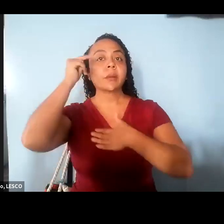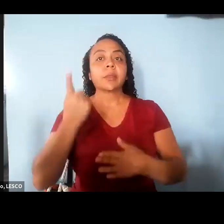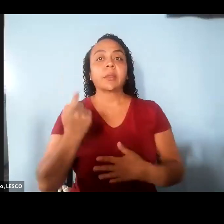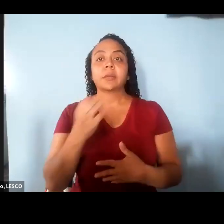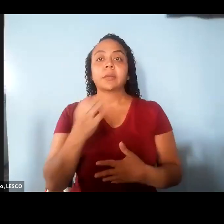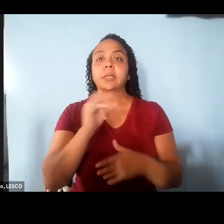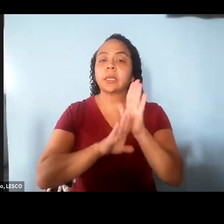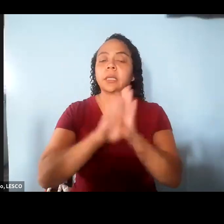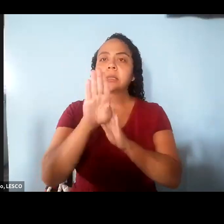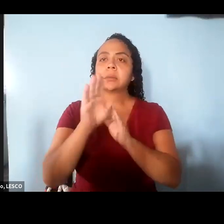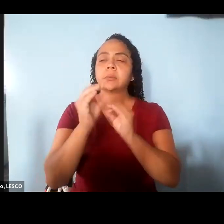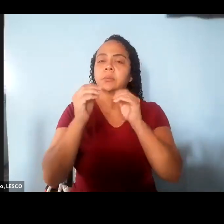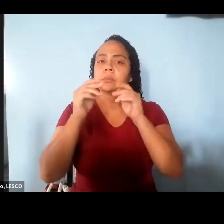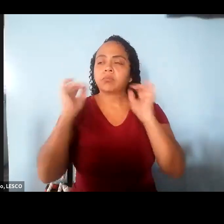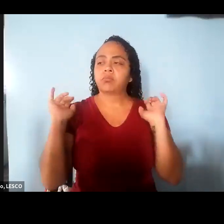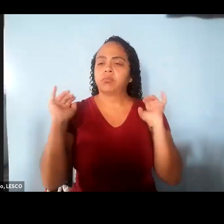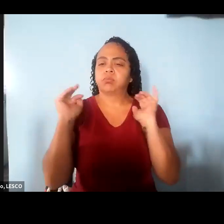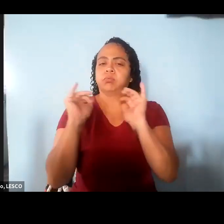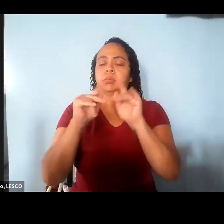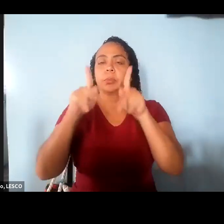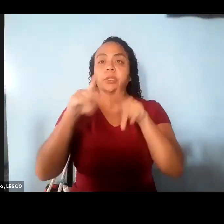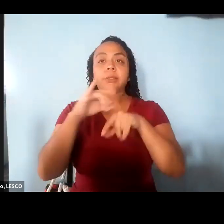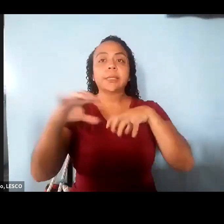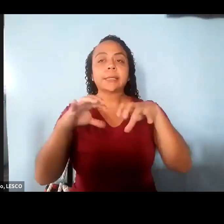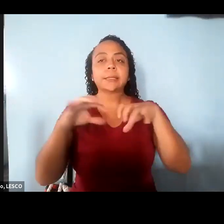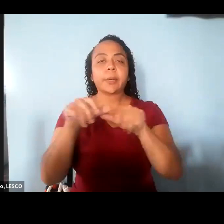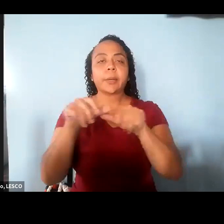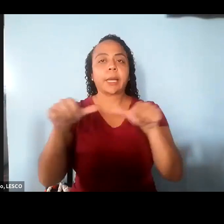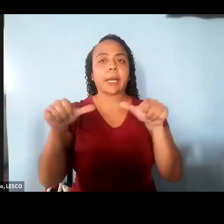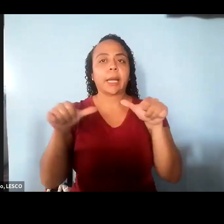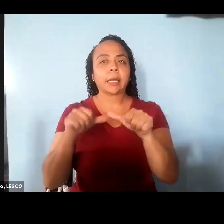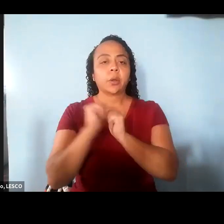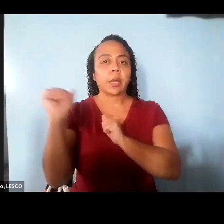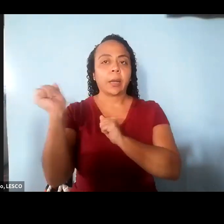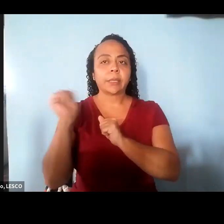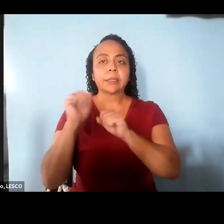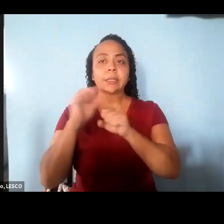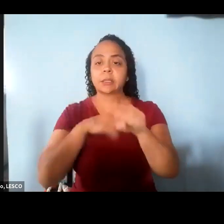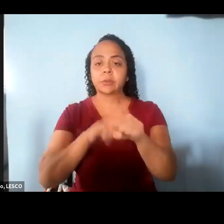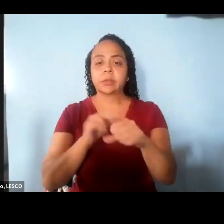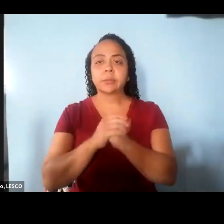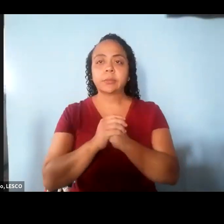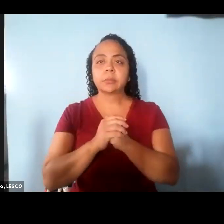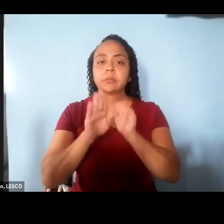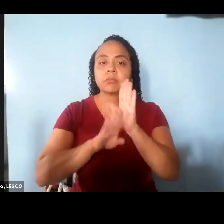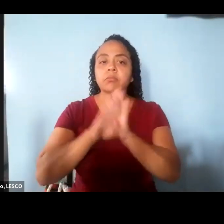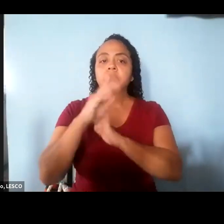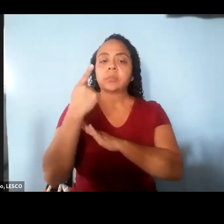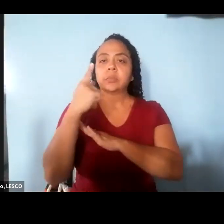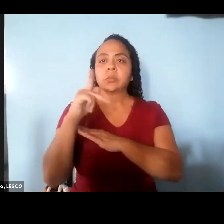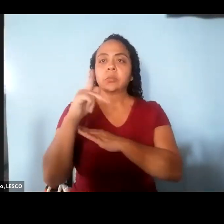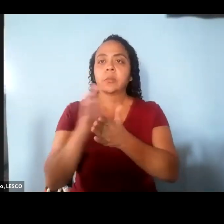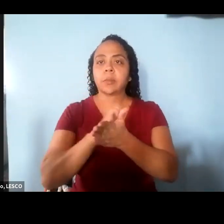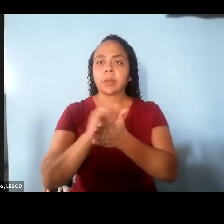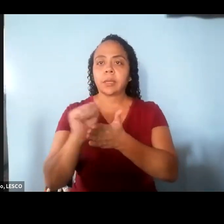concentración de personas y activos en áreas expuestas amenazas de origen natural están incrementando el riesgo de desastres